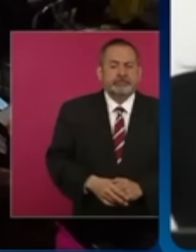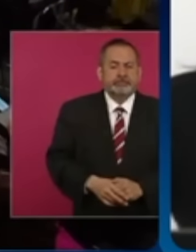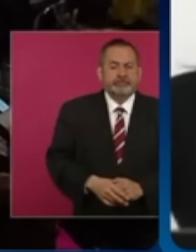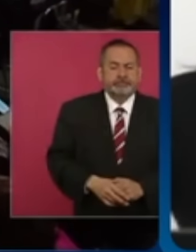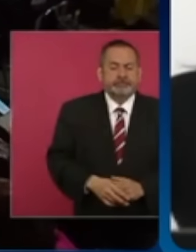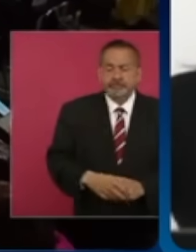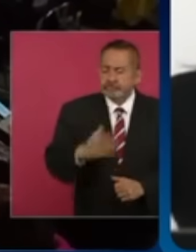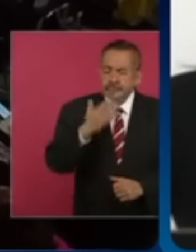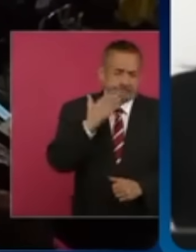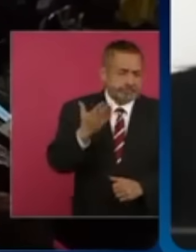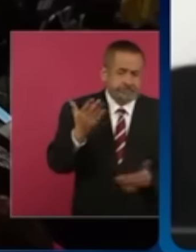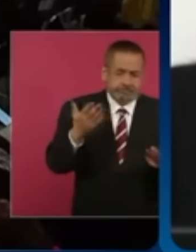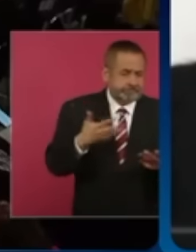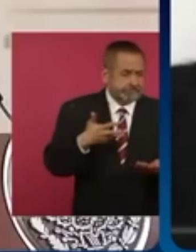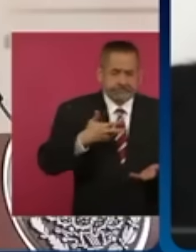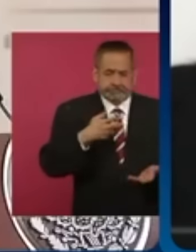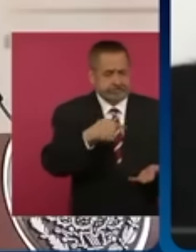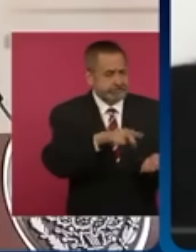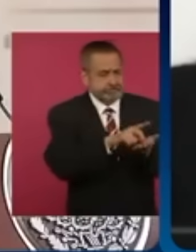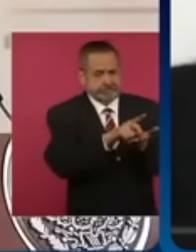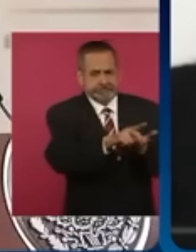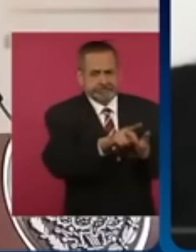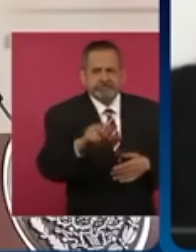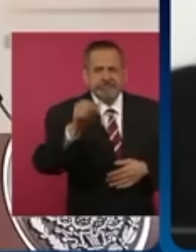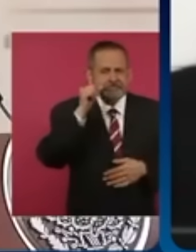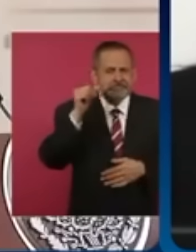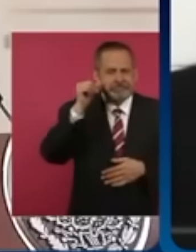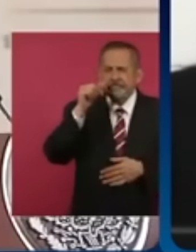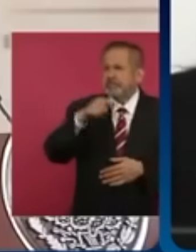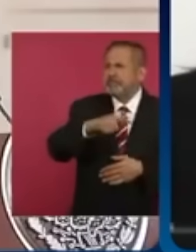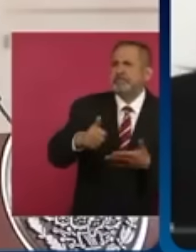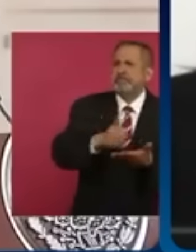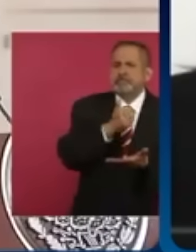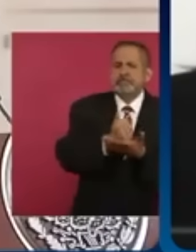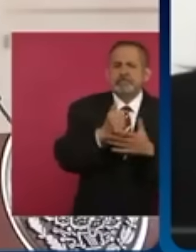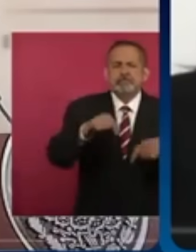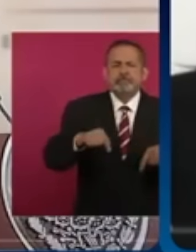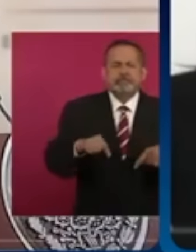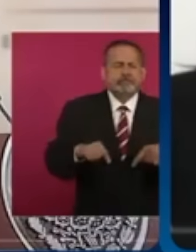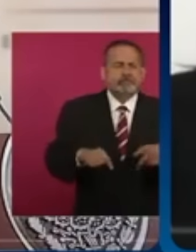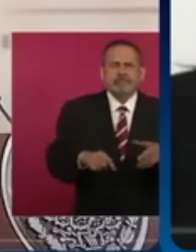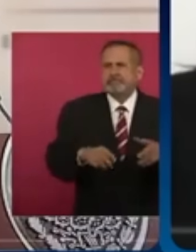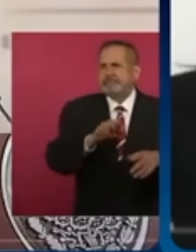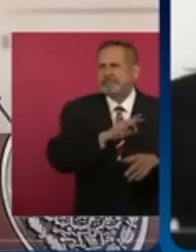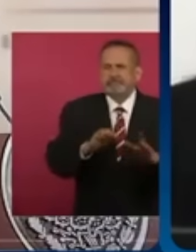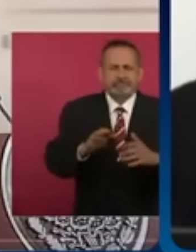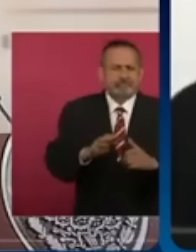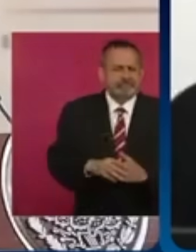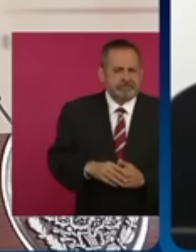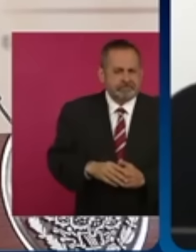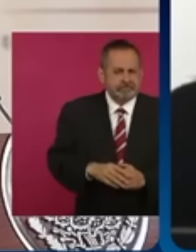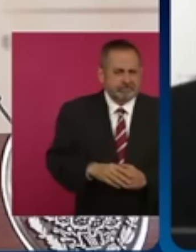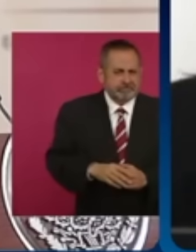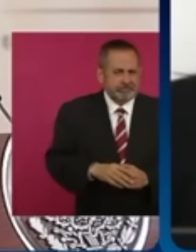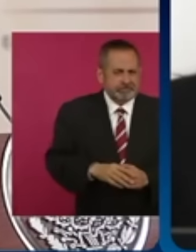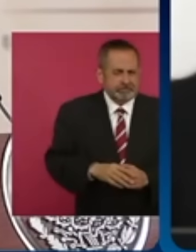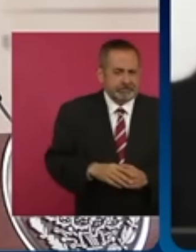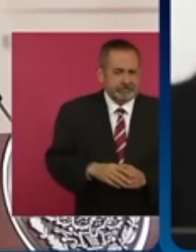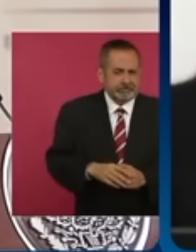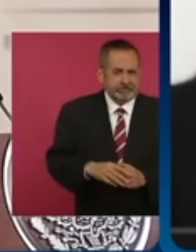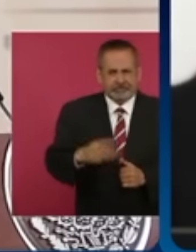Están en su derecho. Ayer hubieron en la ciudad pues como